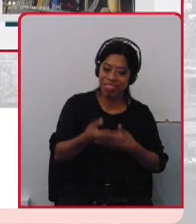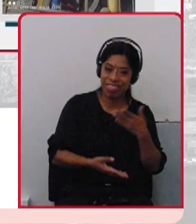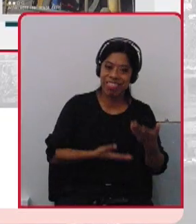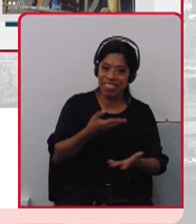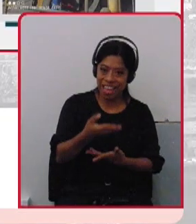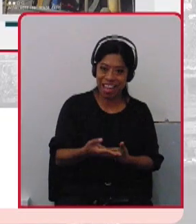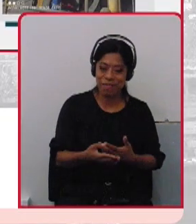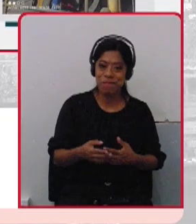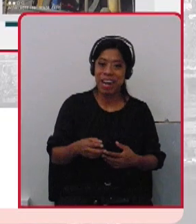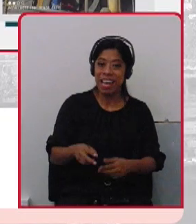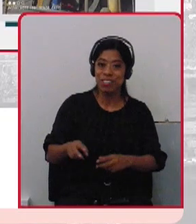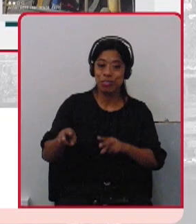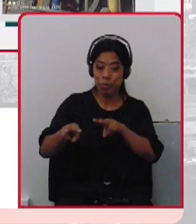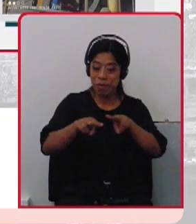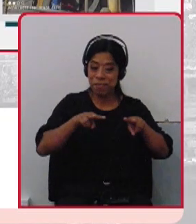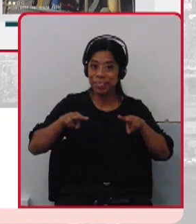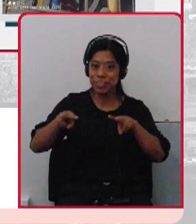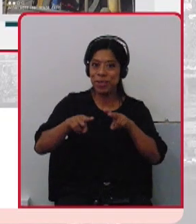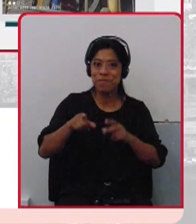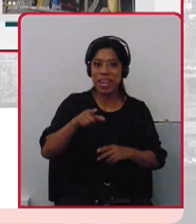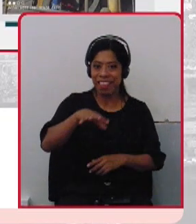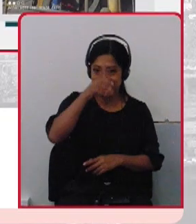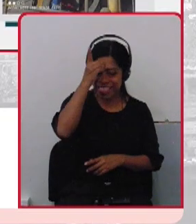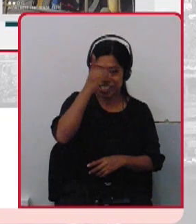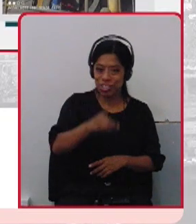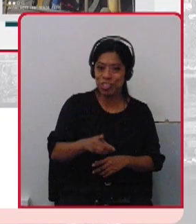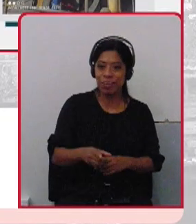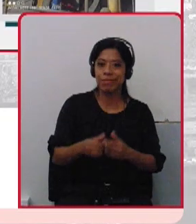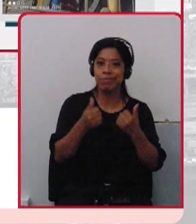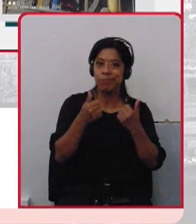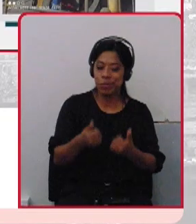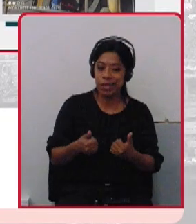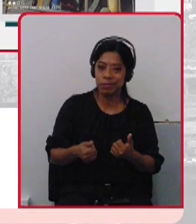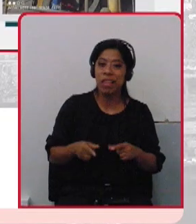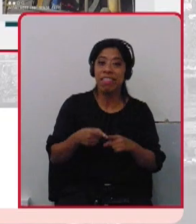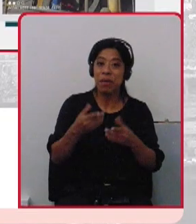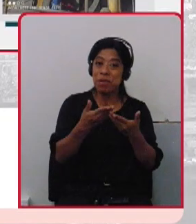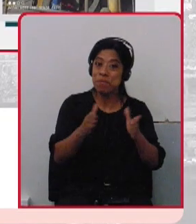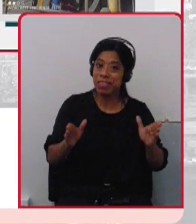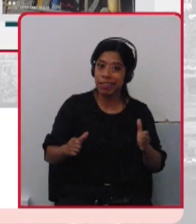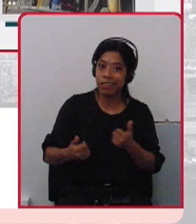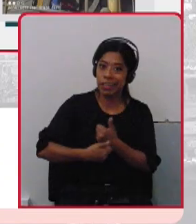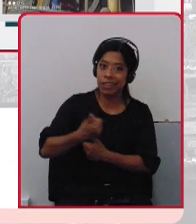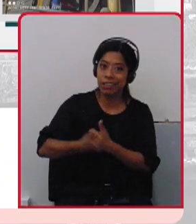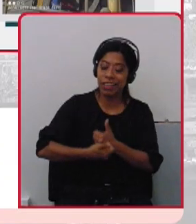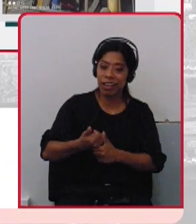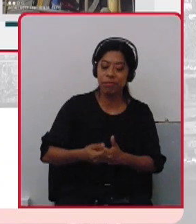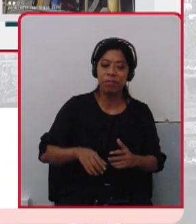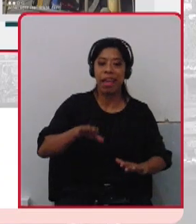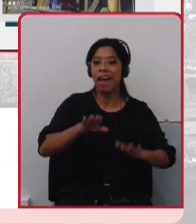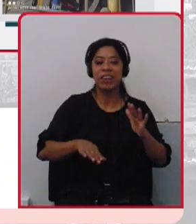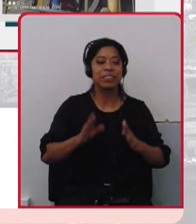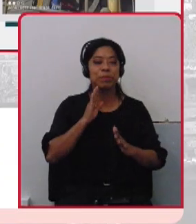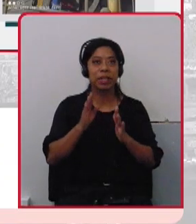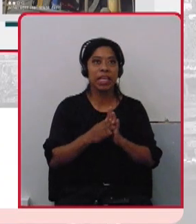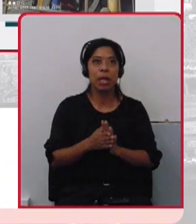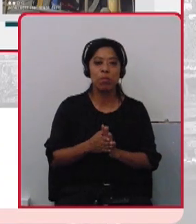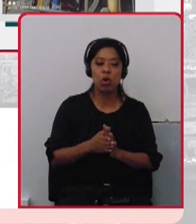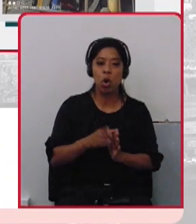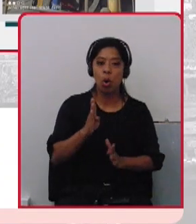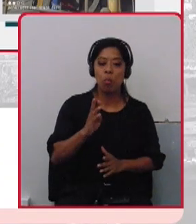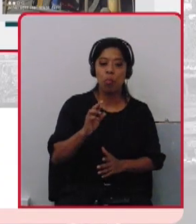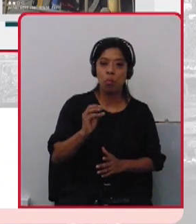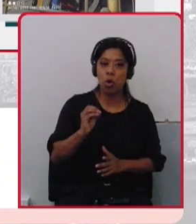a nuestros supervisores para que puedan tomar decisiones oportunas. Y esta ventana crítica, que en algunos casos, por ejemplo, en el caso de